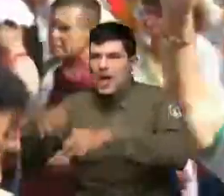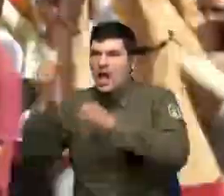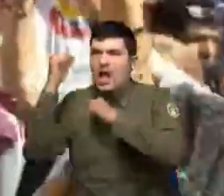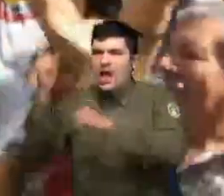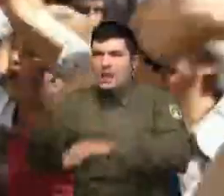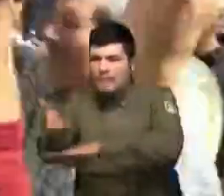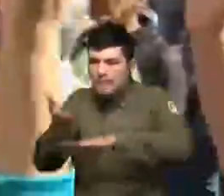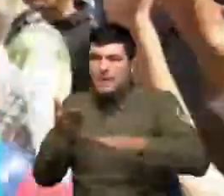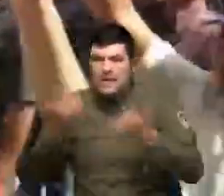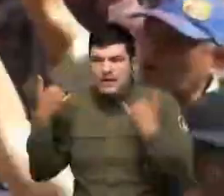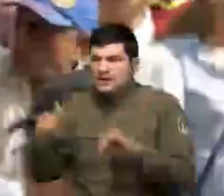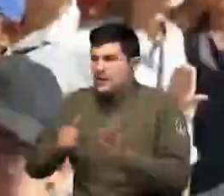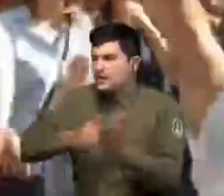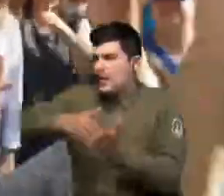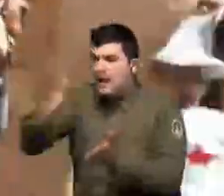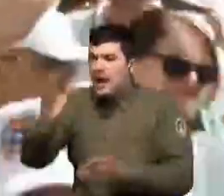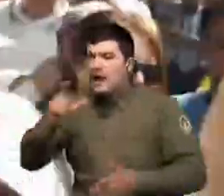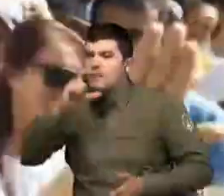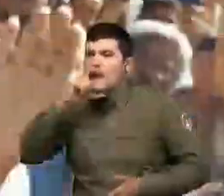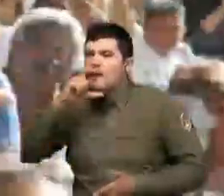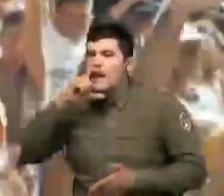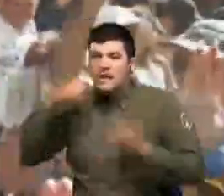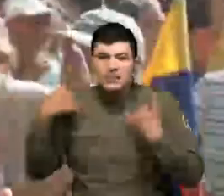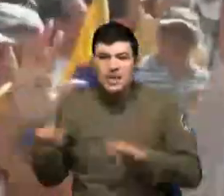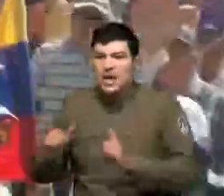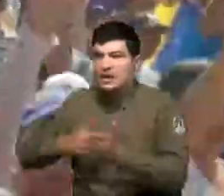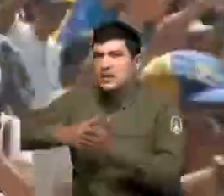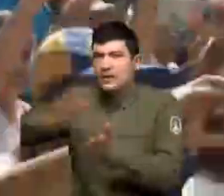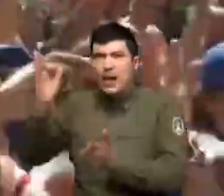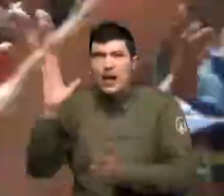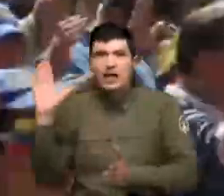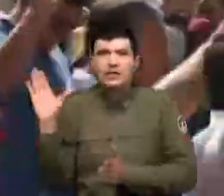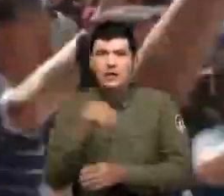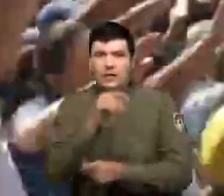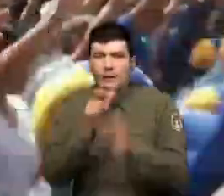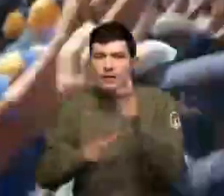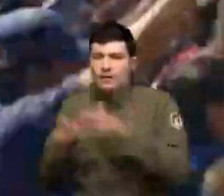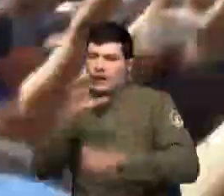de Nicolás Maduro. ¡No descansar!